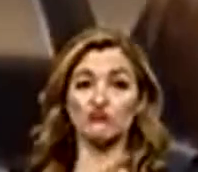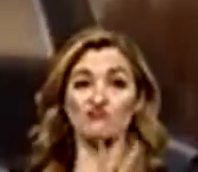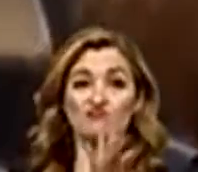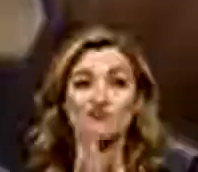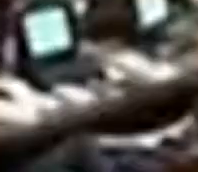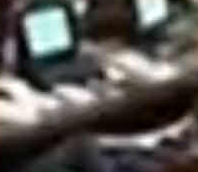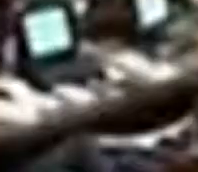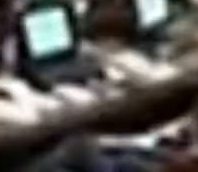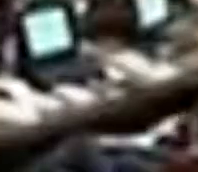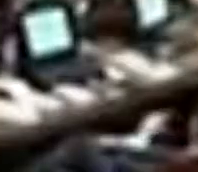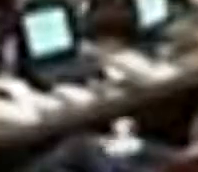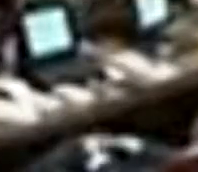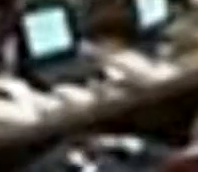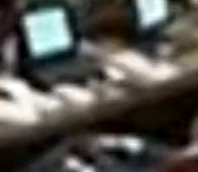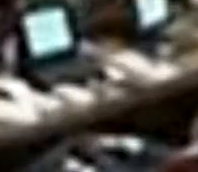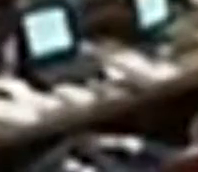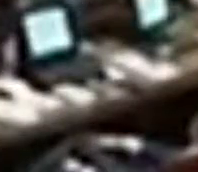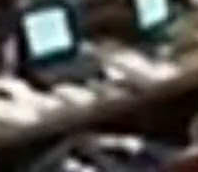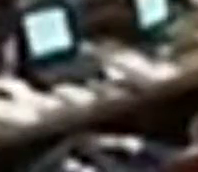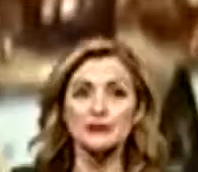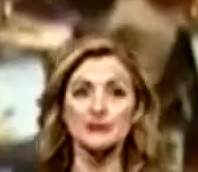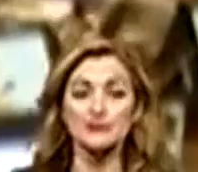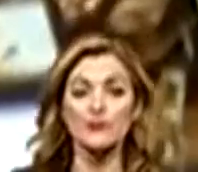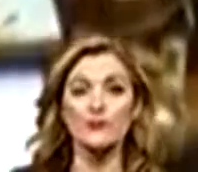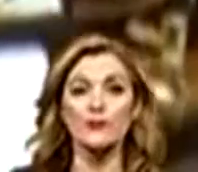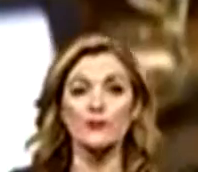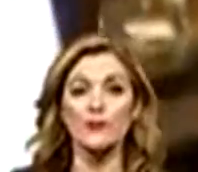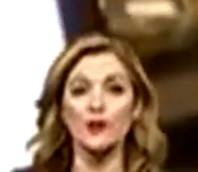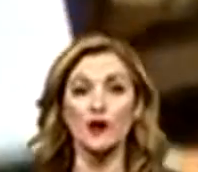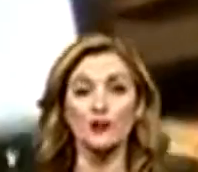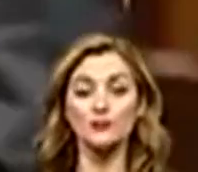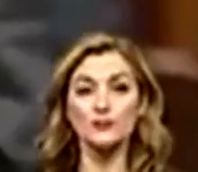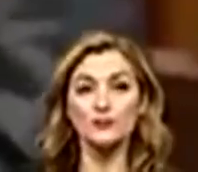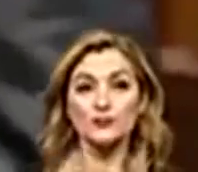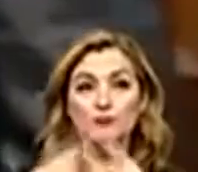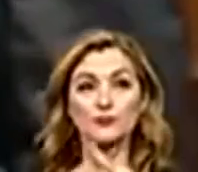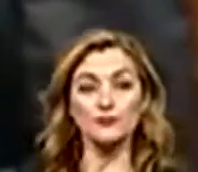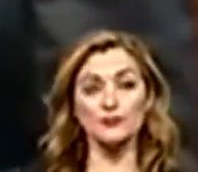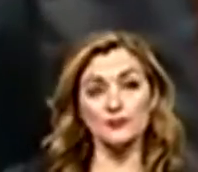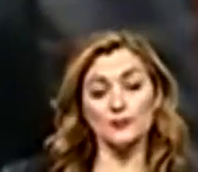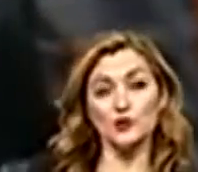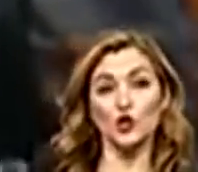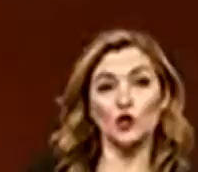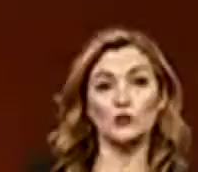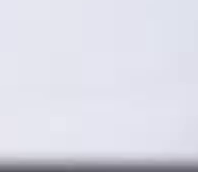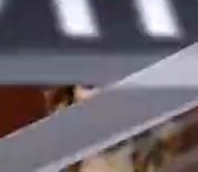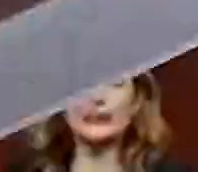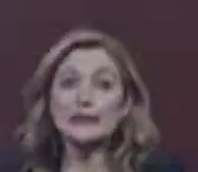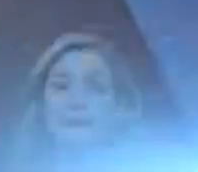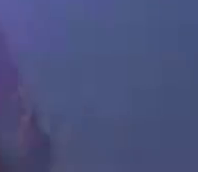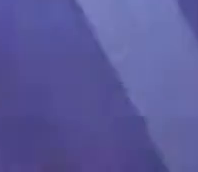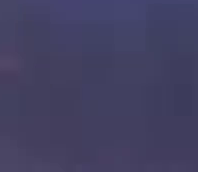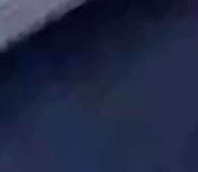referéndum dentro de los 45 días. Ali TV, la televisión pública de Napo.